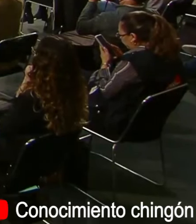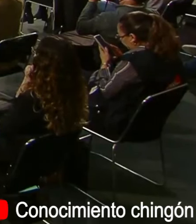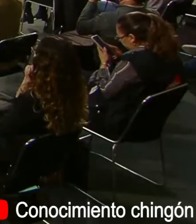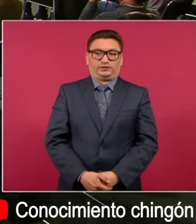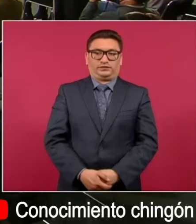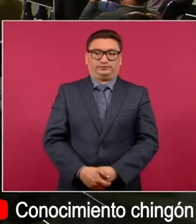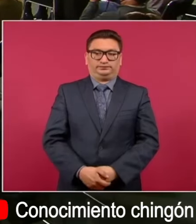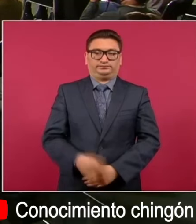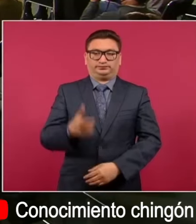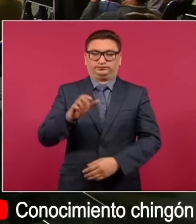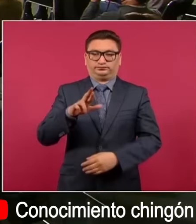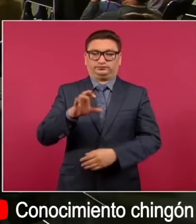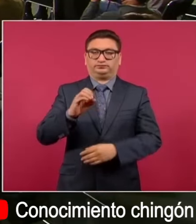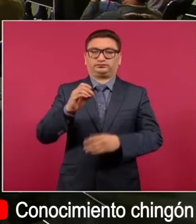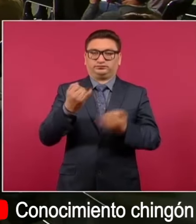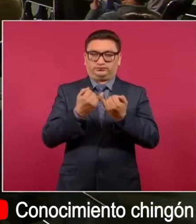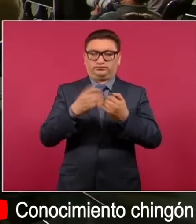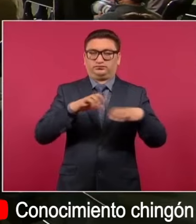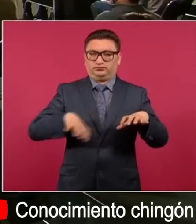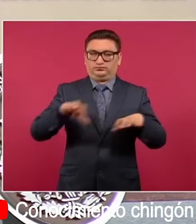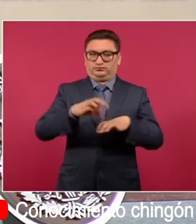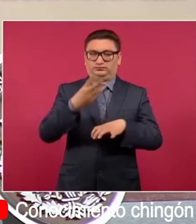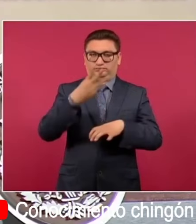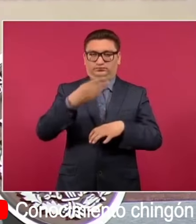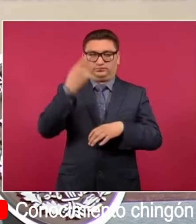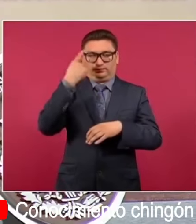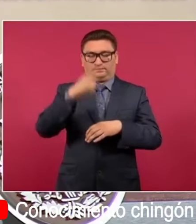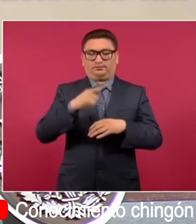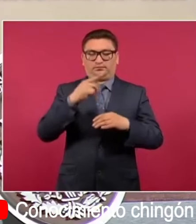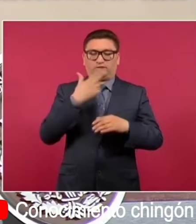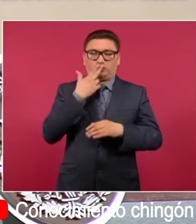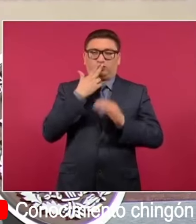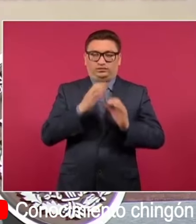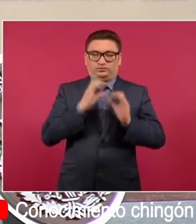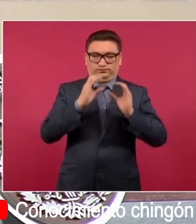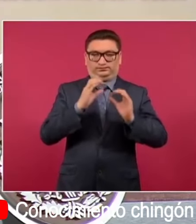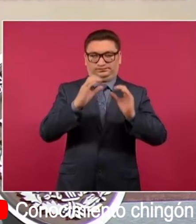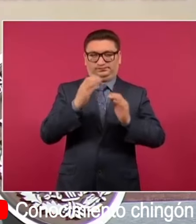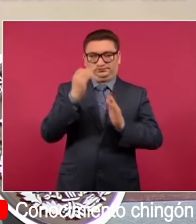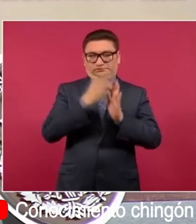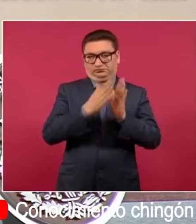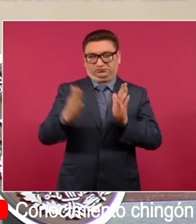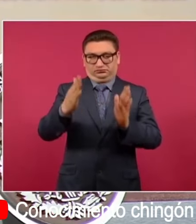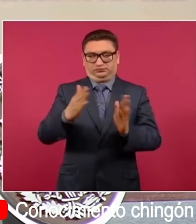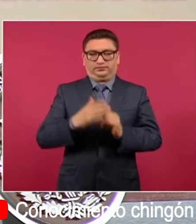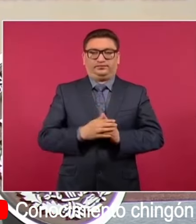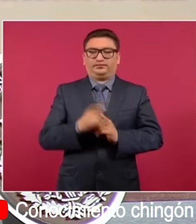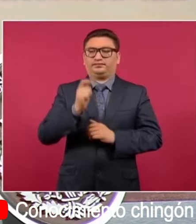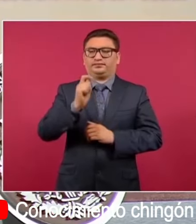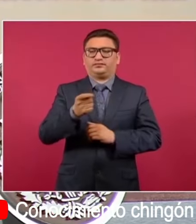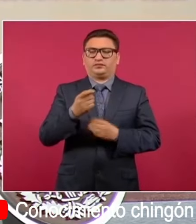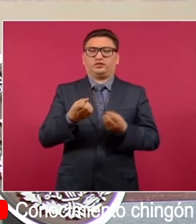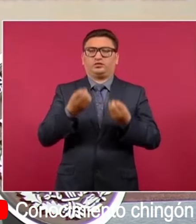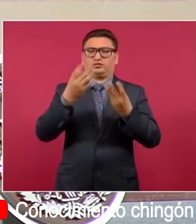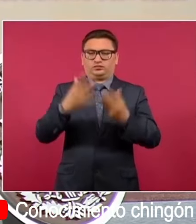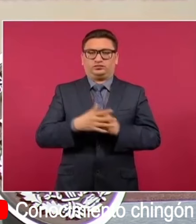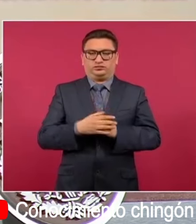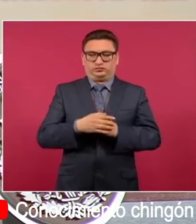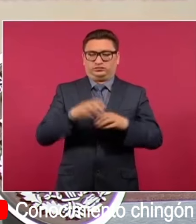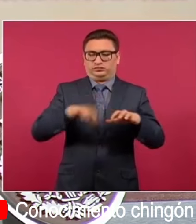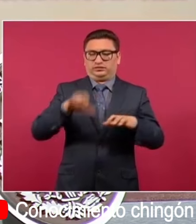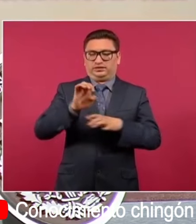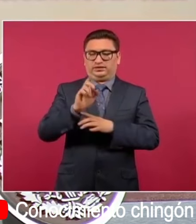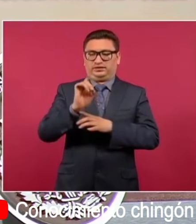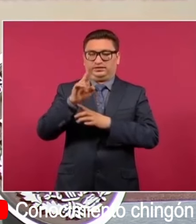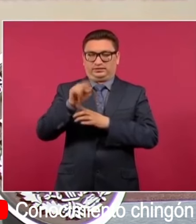destinadas voluntariamente a la conservación, también en el transecto del tramo. Estamos hablando de Reserva Ecológica El